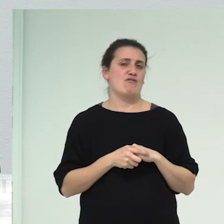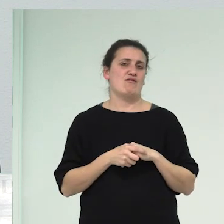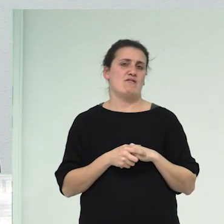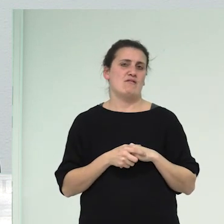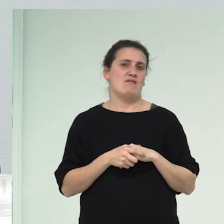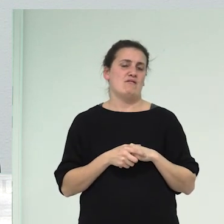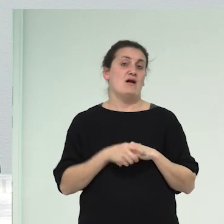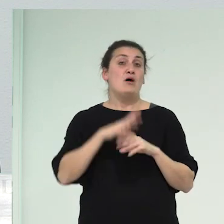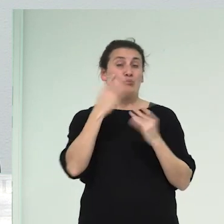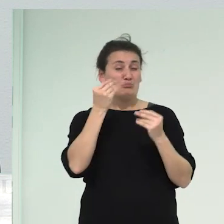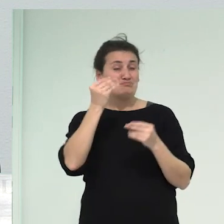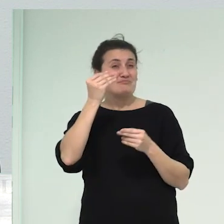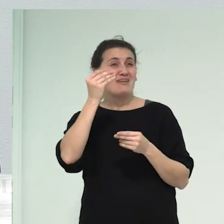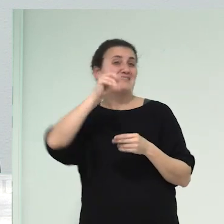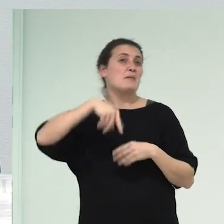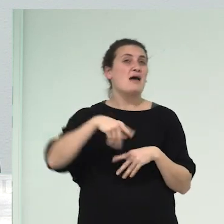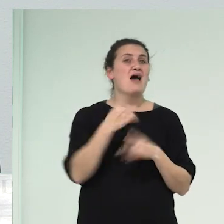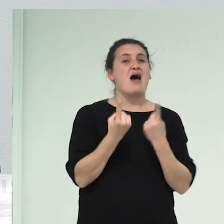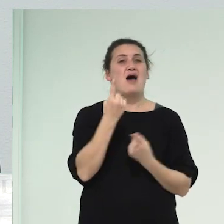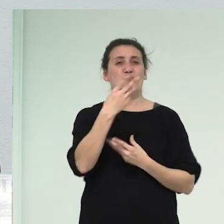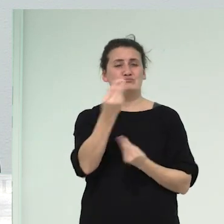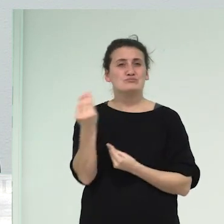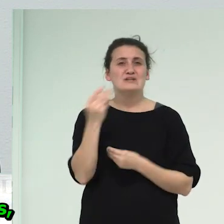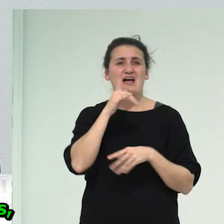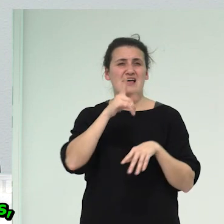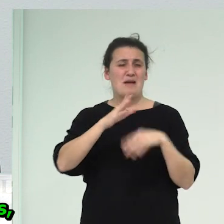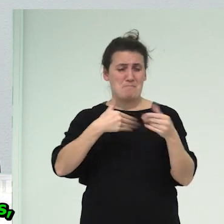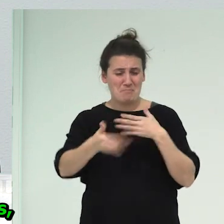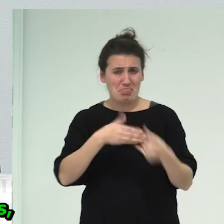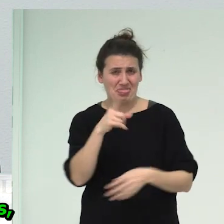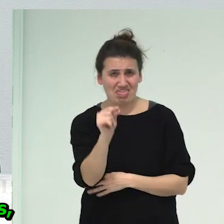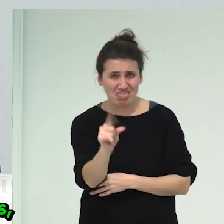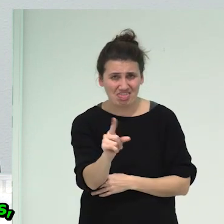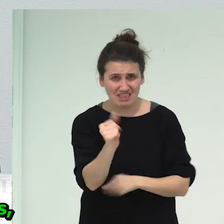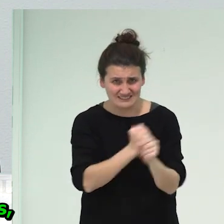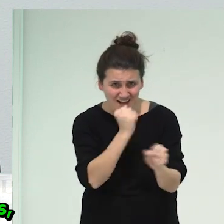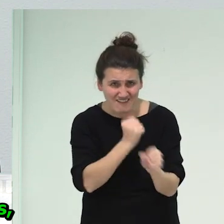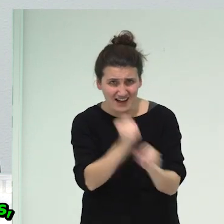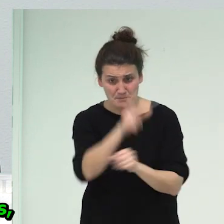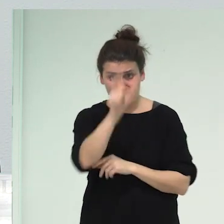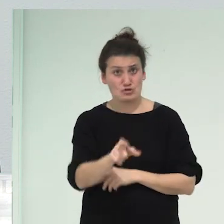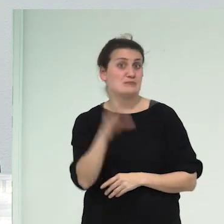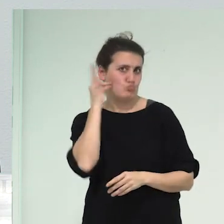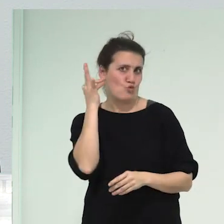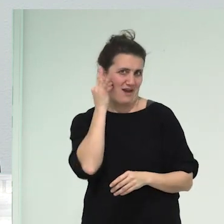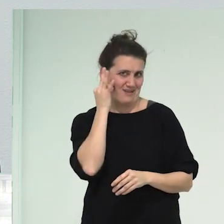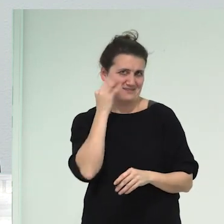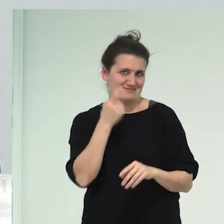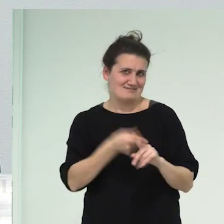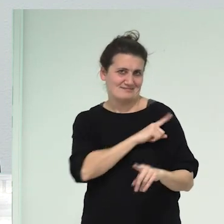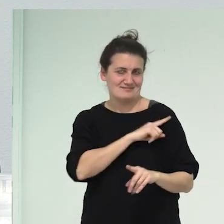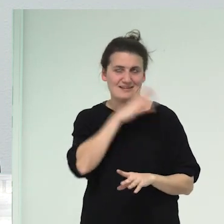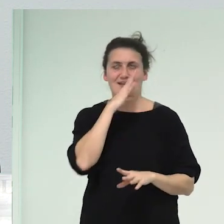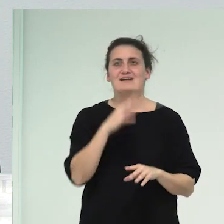Y muchas veces también la mano de obra barata, de las personas, sobre todo mujeres, que son las que